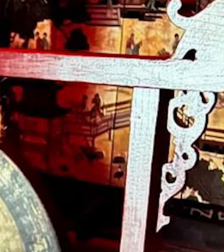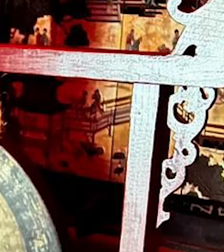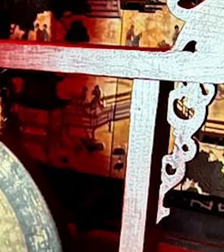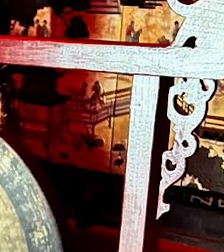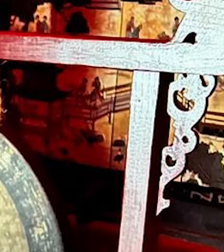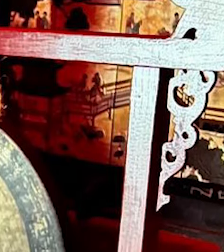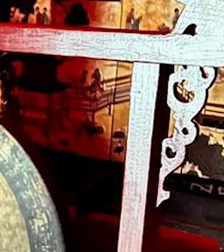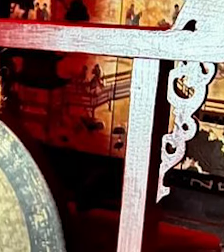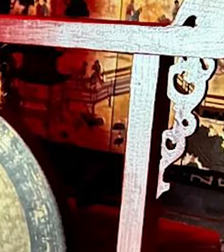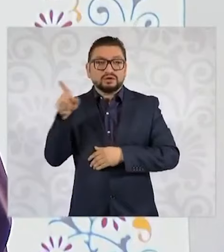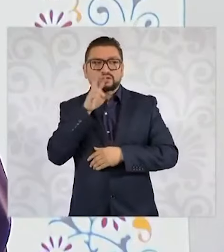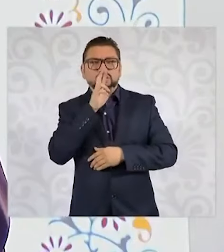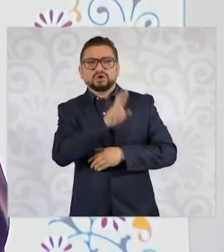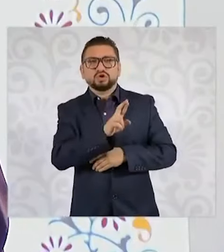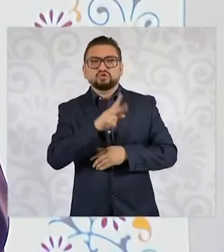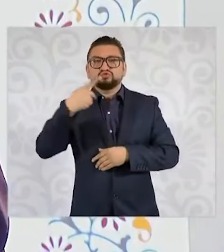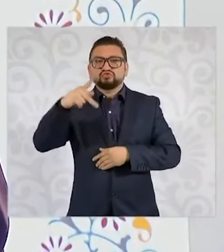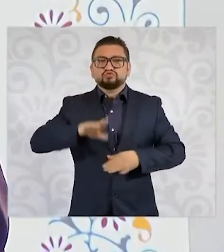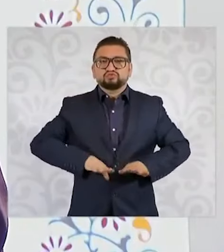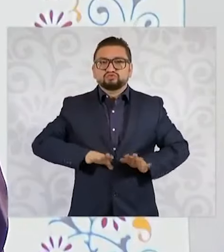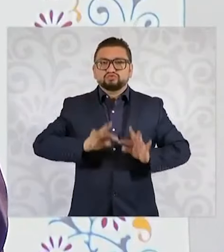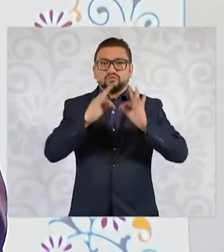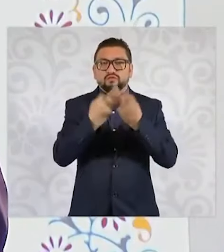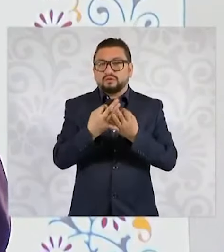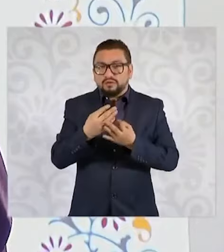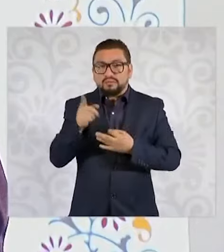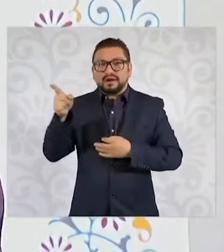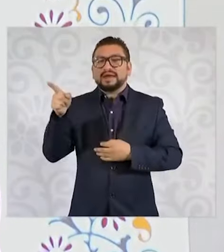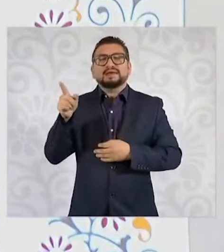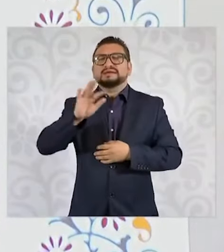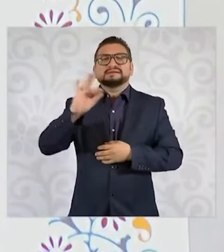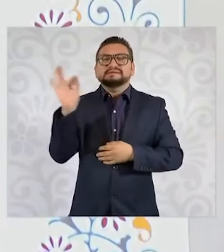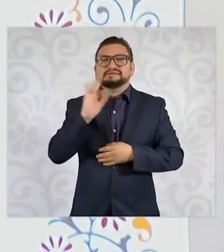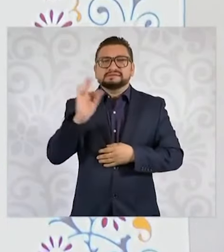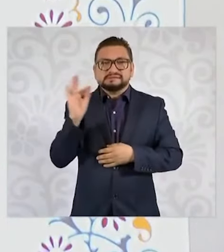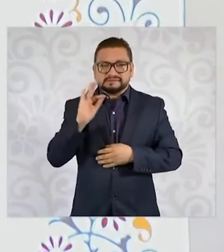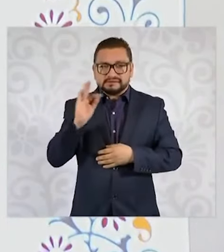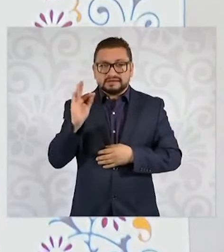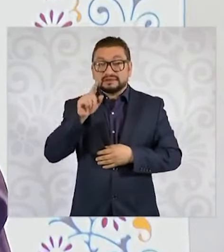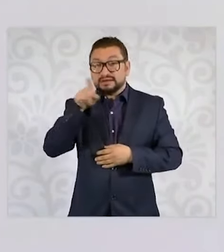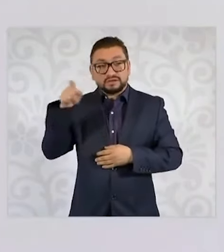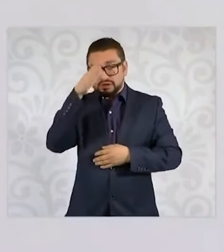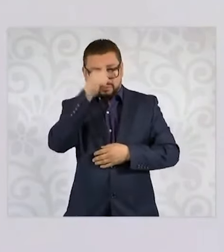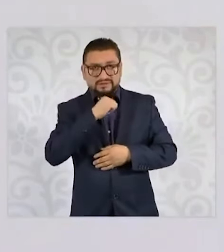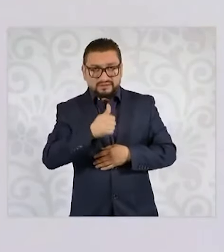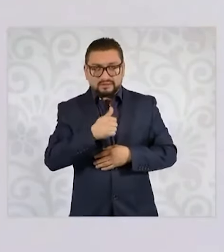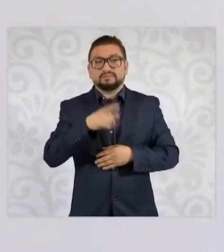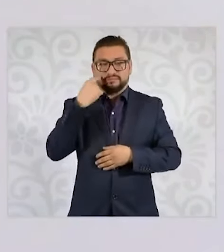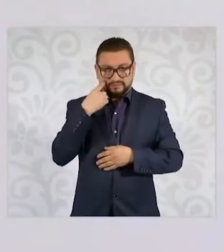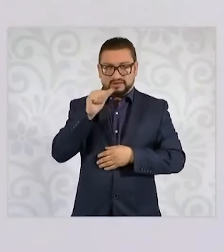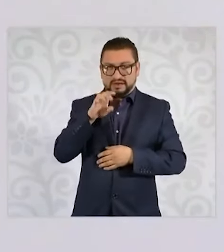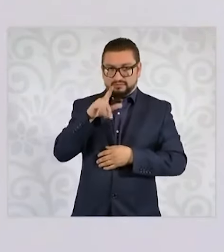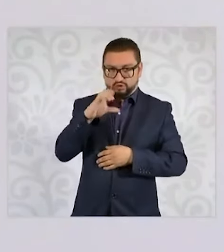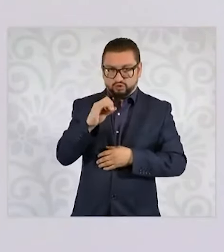quien llamó a que se le regrese su programa durante la conferencia matutina el miércoles 9 de octubre Claudia shamon señaló que no fue correcto el despido del comunicador y reveló